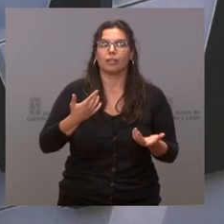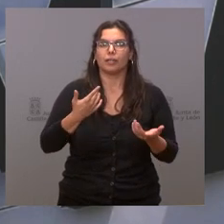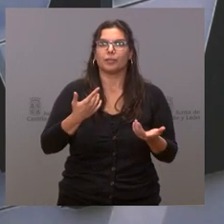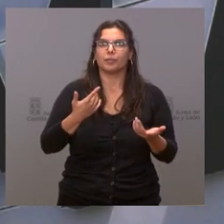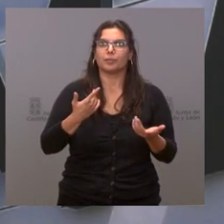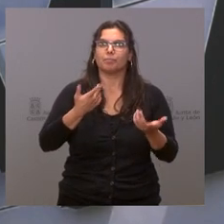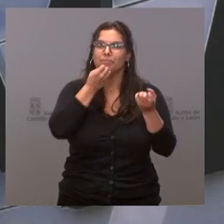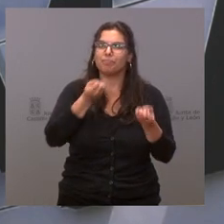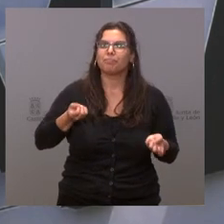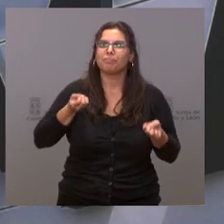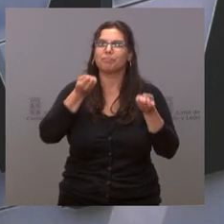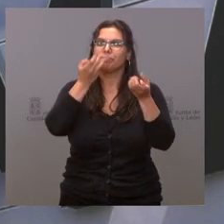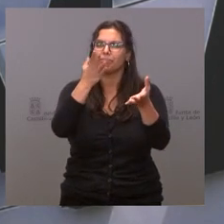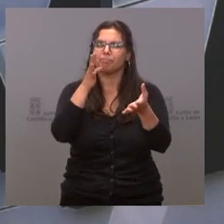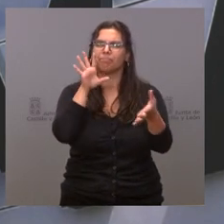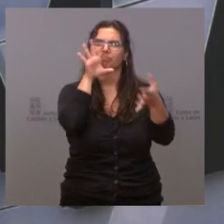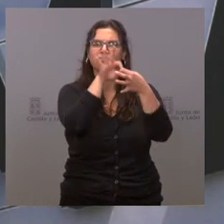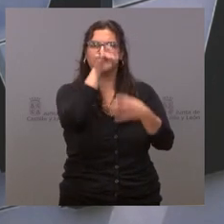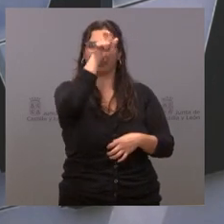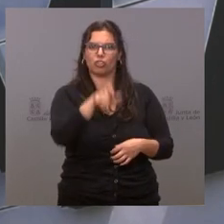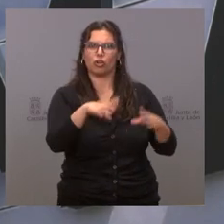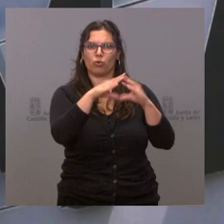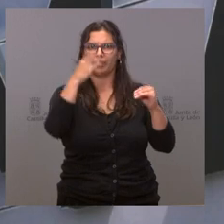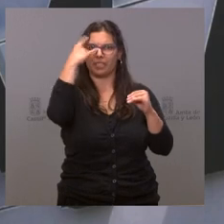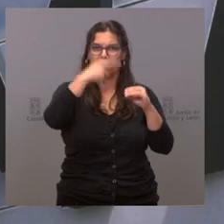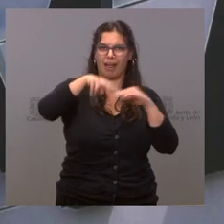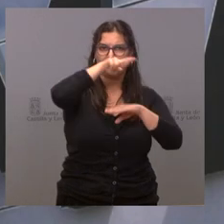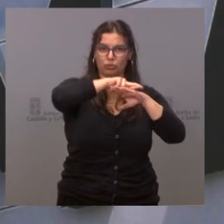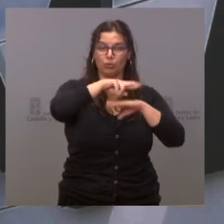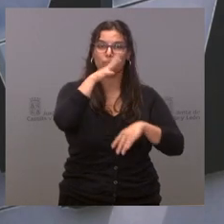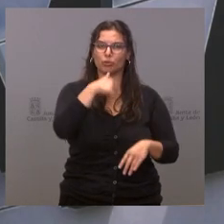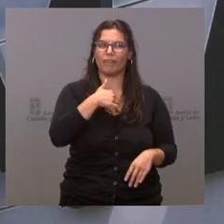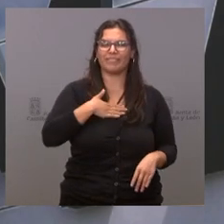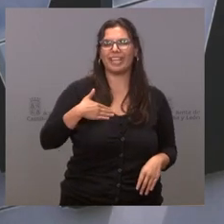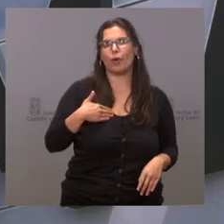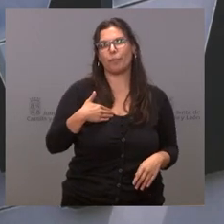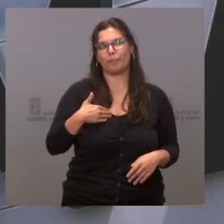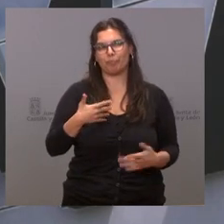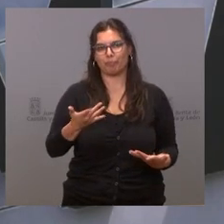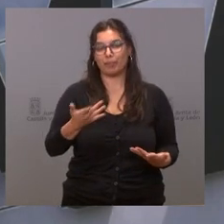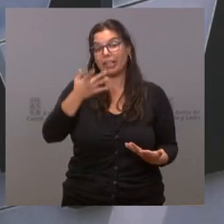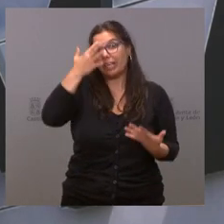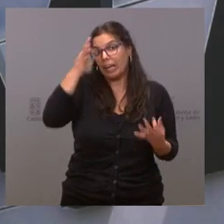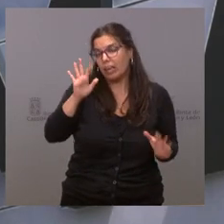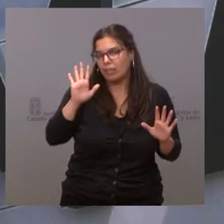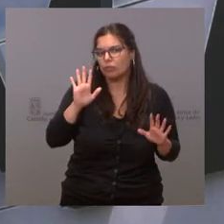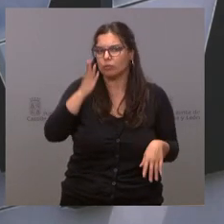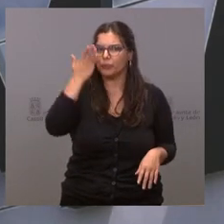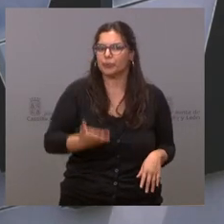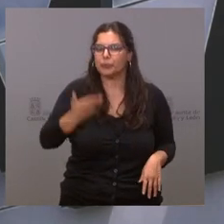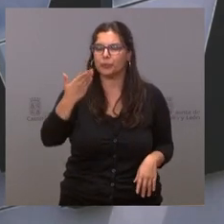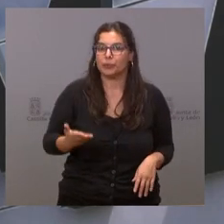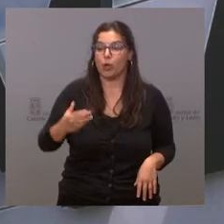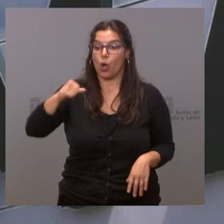al rector de la universidad de salamanca porque quiero creo que es fundamental que el